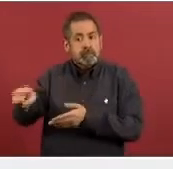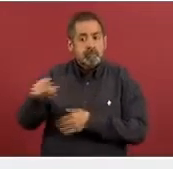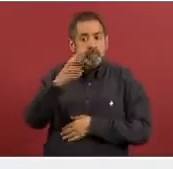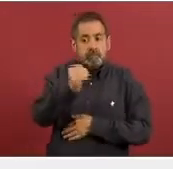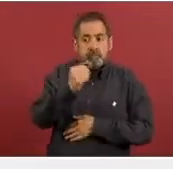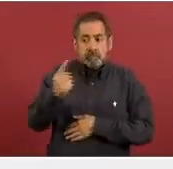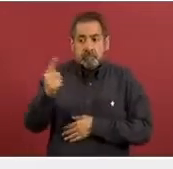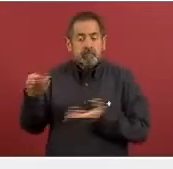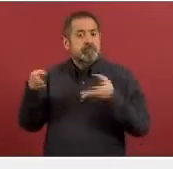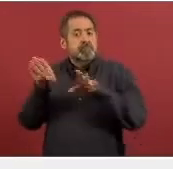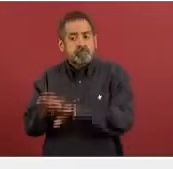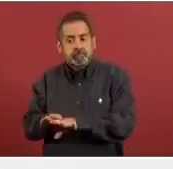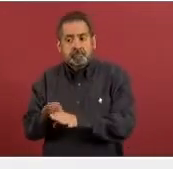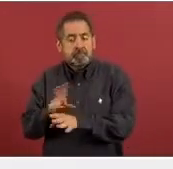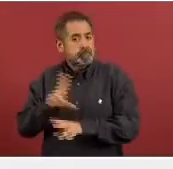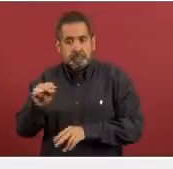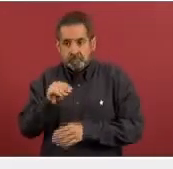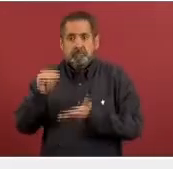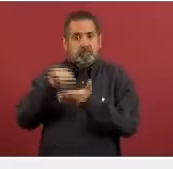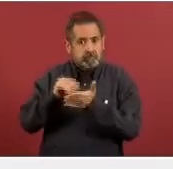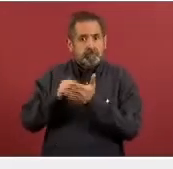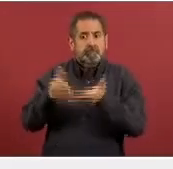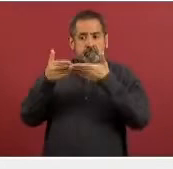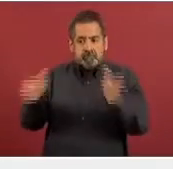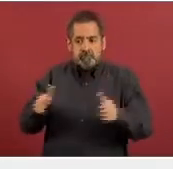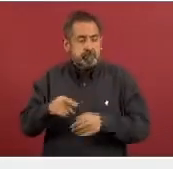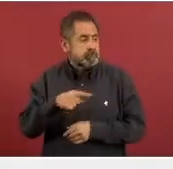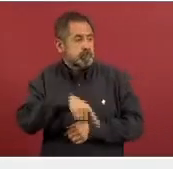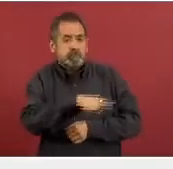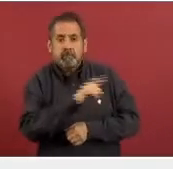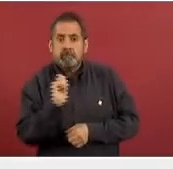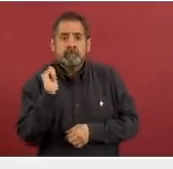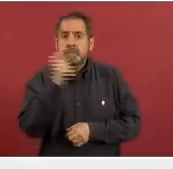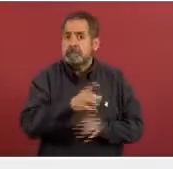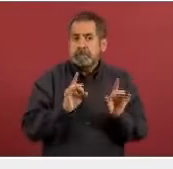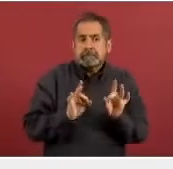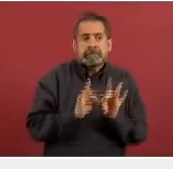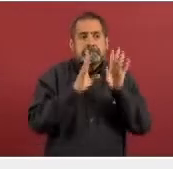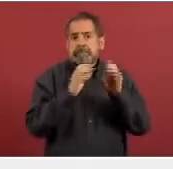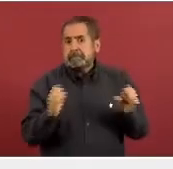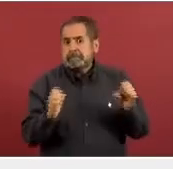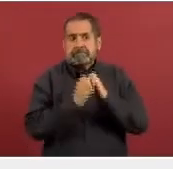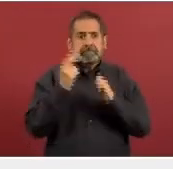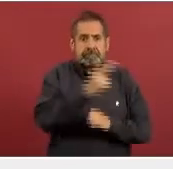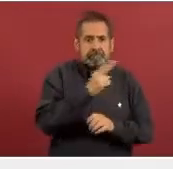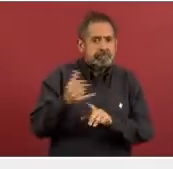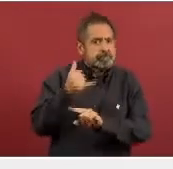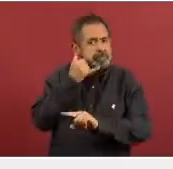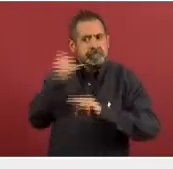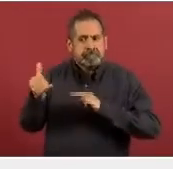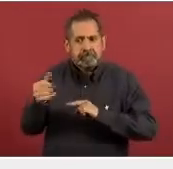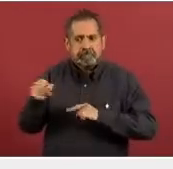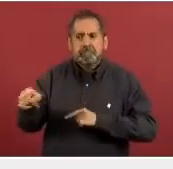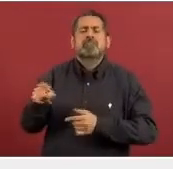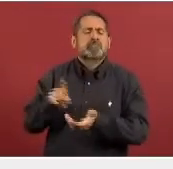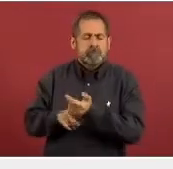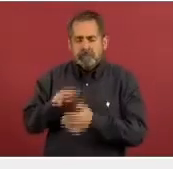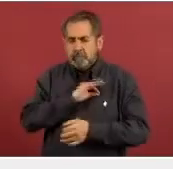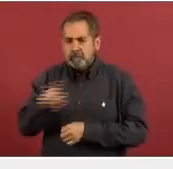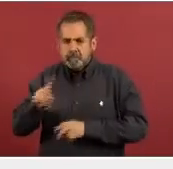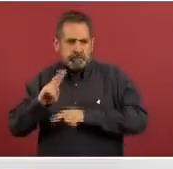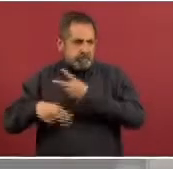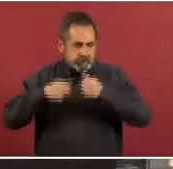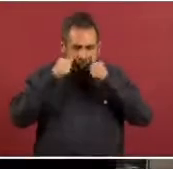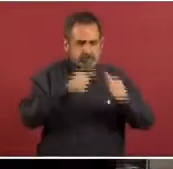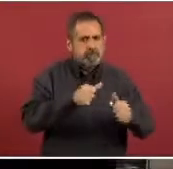funcionando en todo el territorio nacional, son parte de los servicios esenciales y están a la disposición de